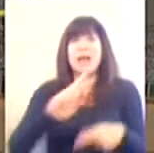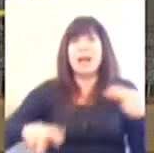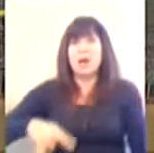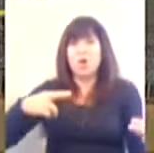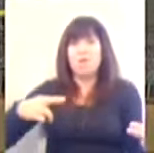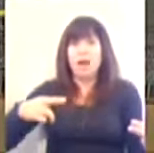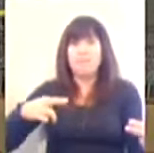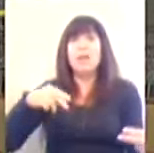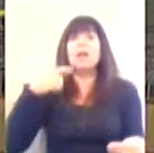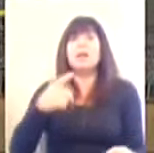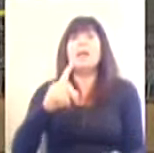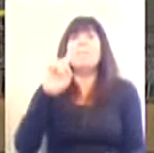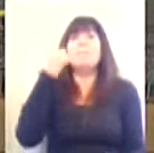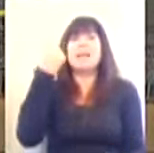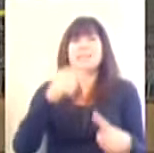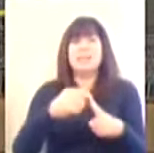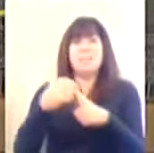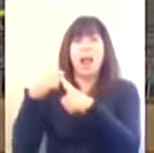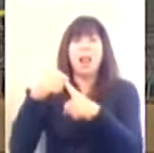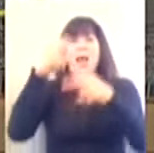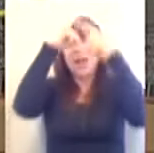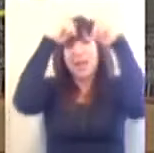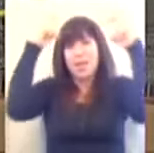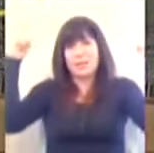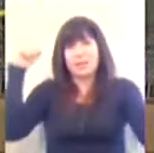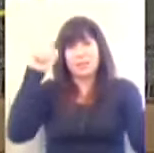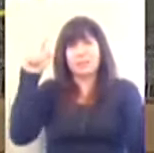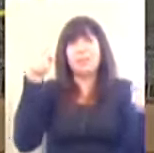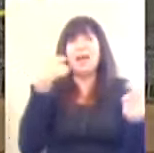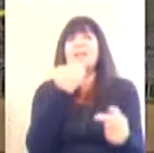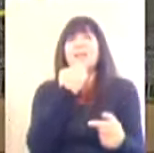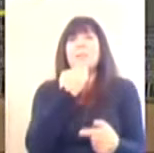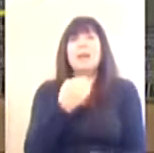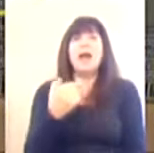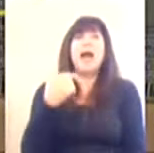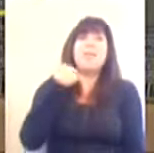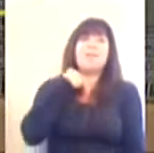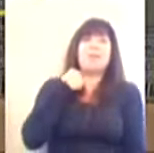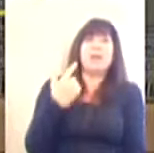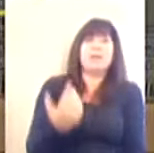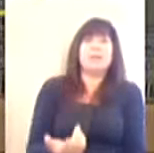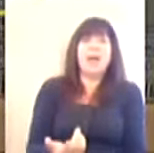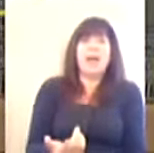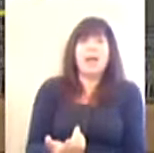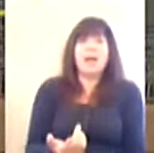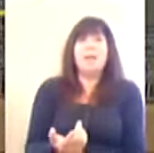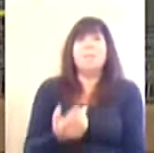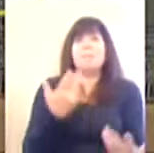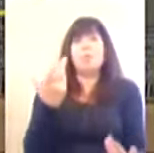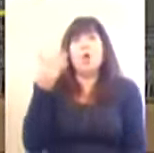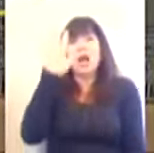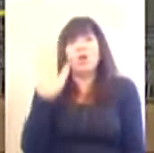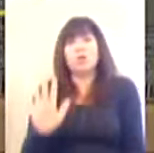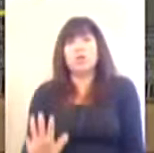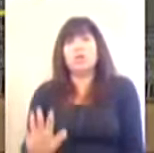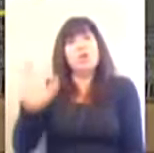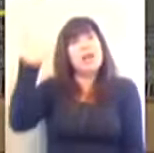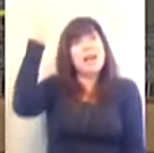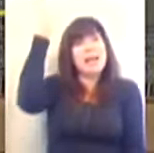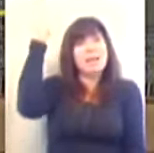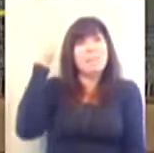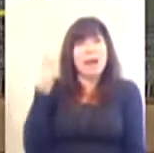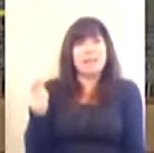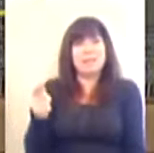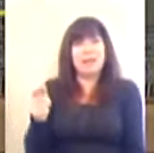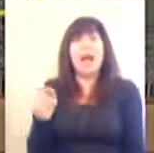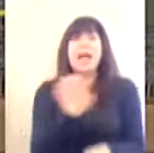fuente sigue siendo hidroelectricidad, y esa obviamente afectada también por las condiciones climáticas. La energía solar,